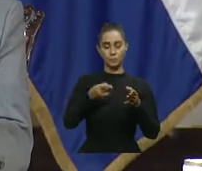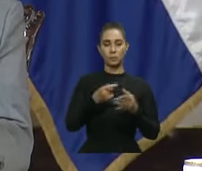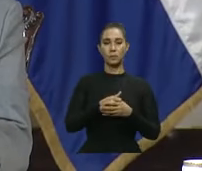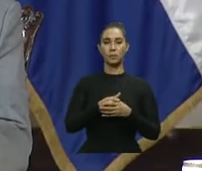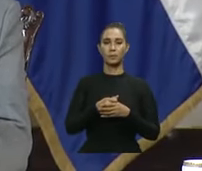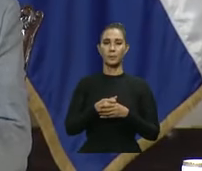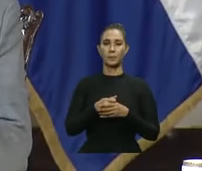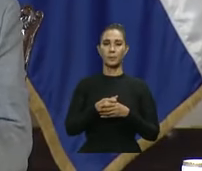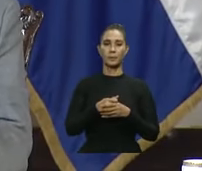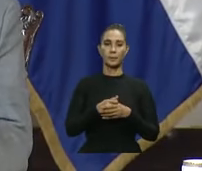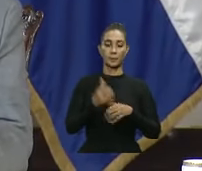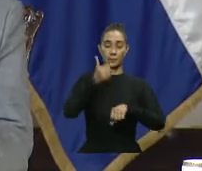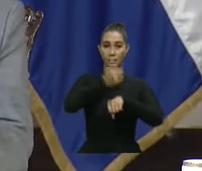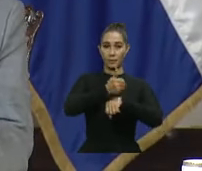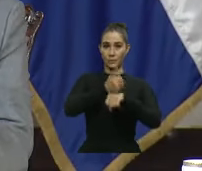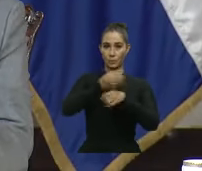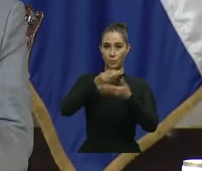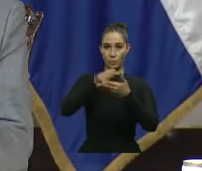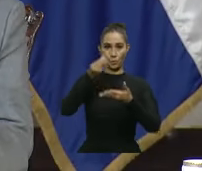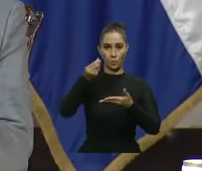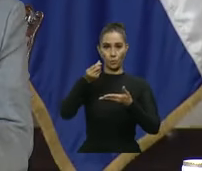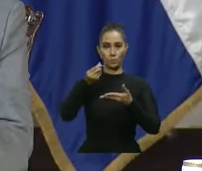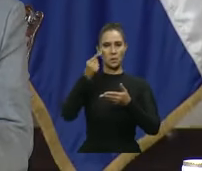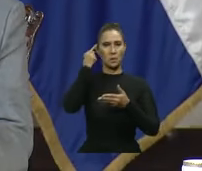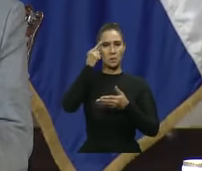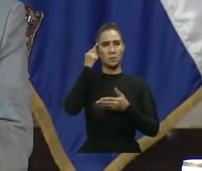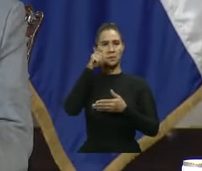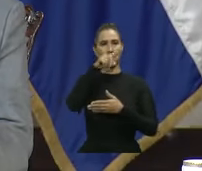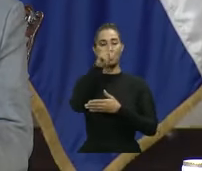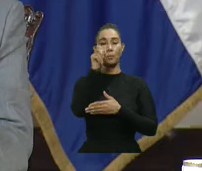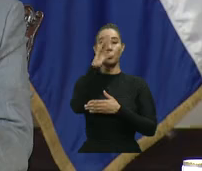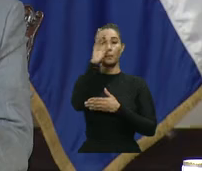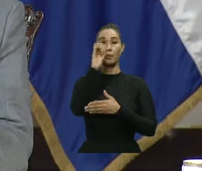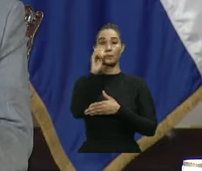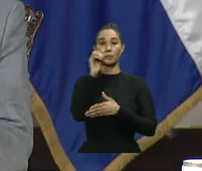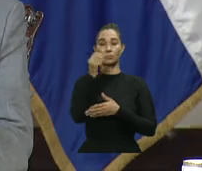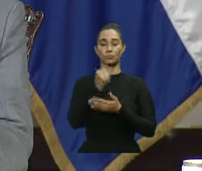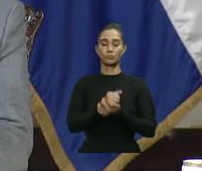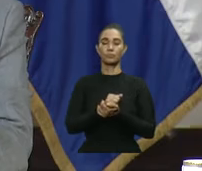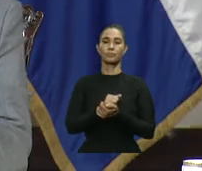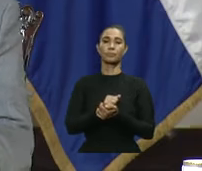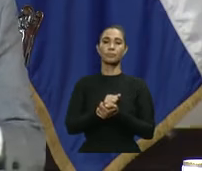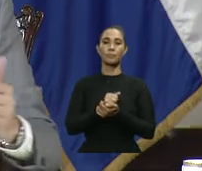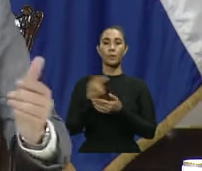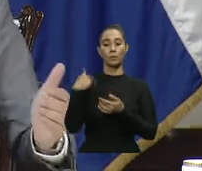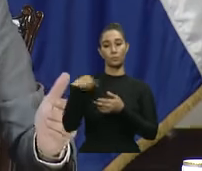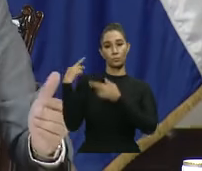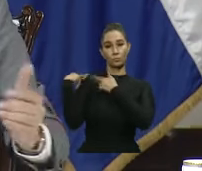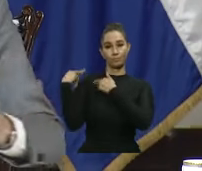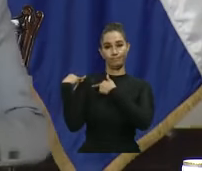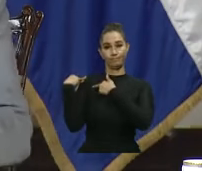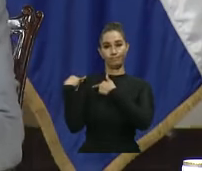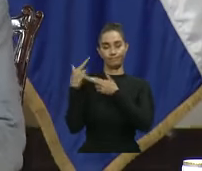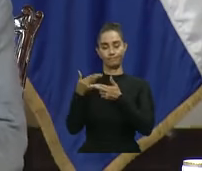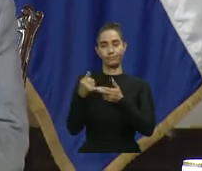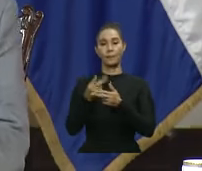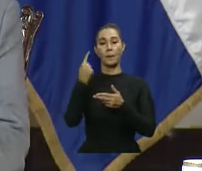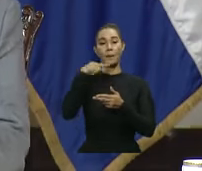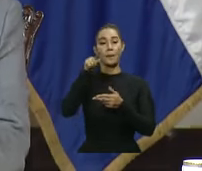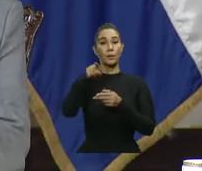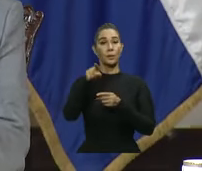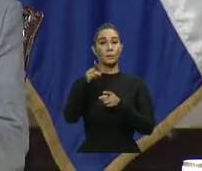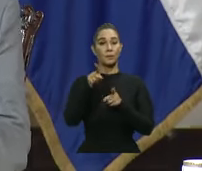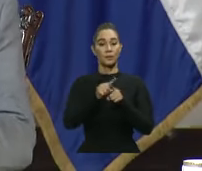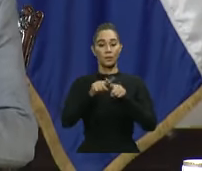un monto y se pensó hasta el 10% de los aumentos. Sin embargo, esa misma volatilidad que señala el